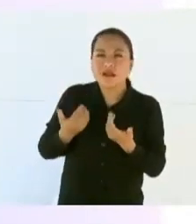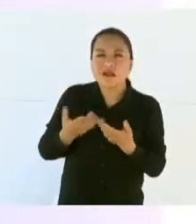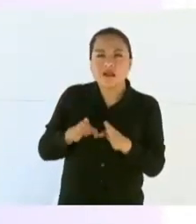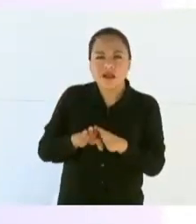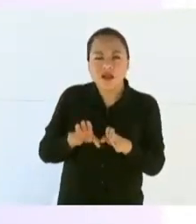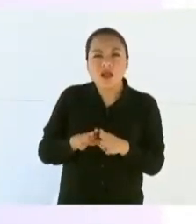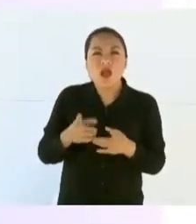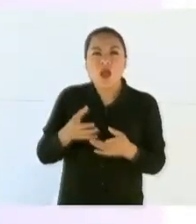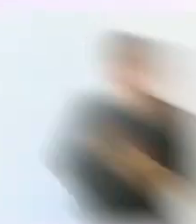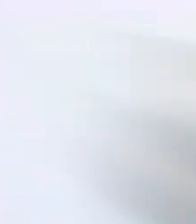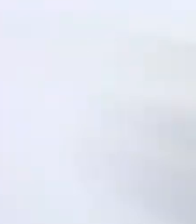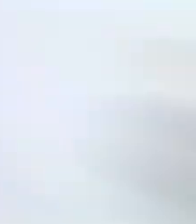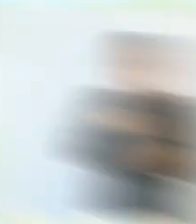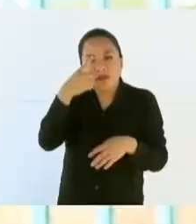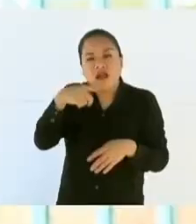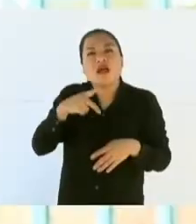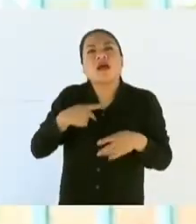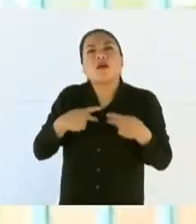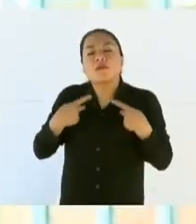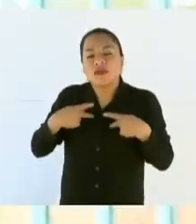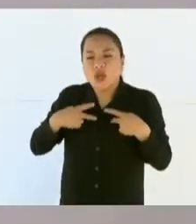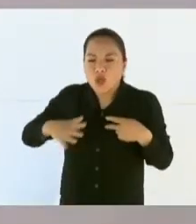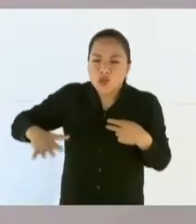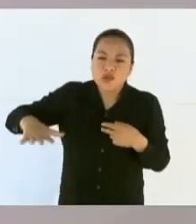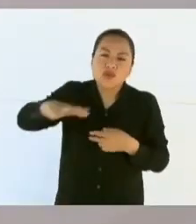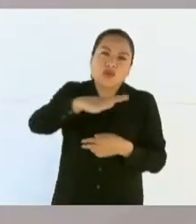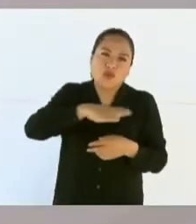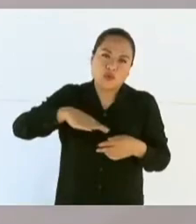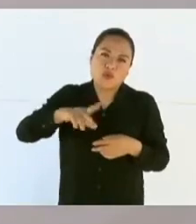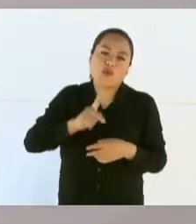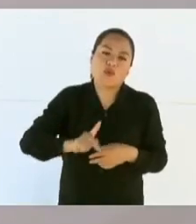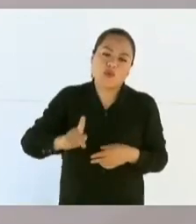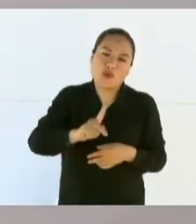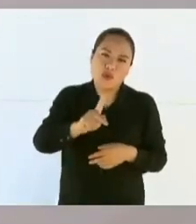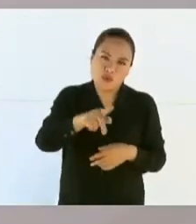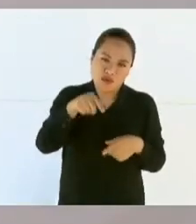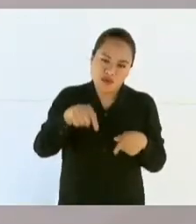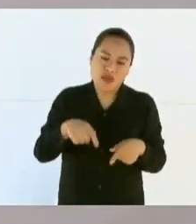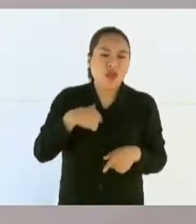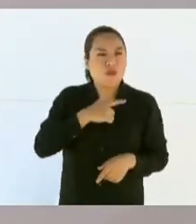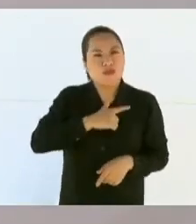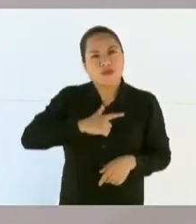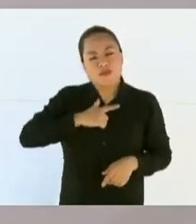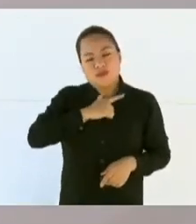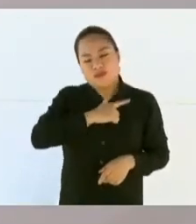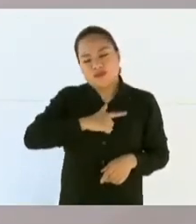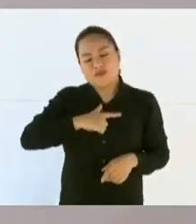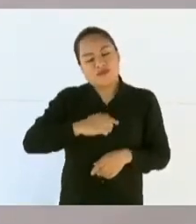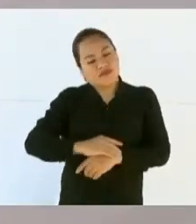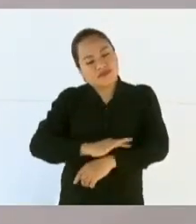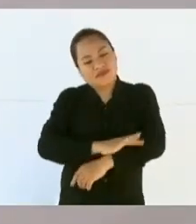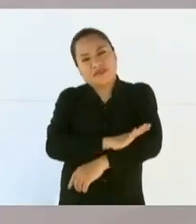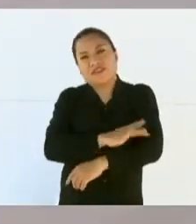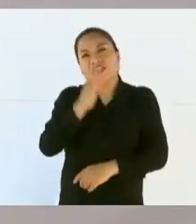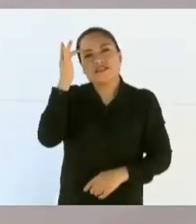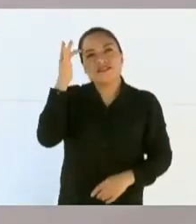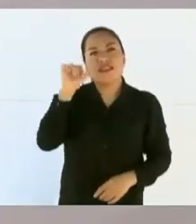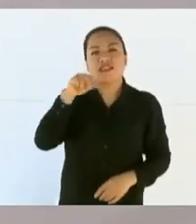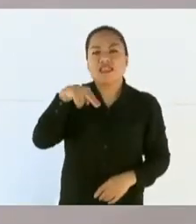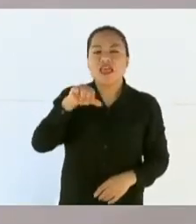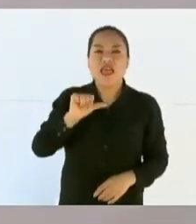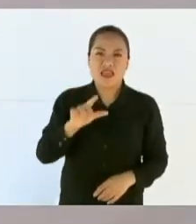otros factores. Por eso me da mucho gusto estar aquí en Santa Ana, mandar desde aquí